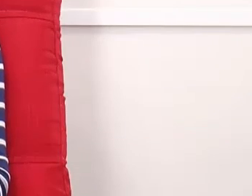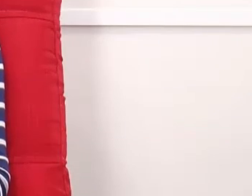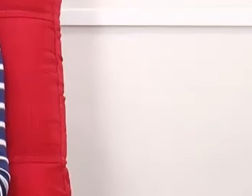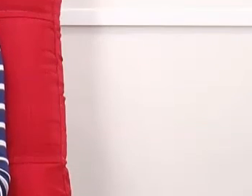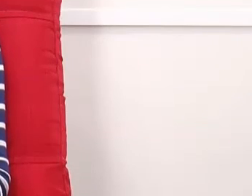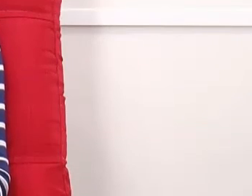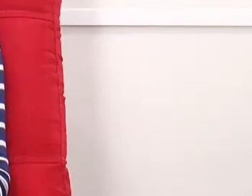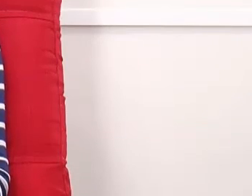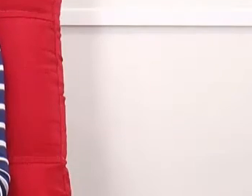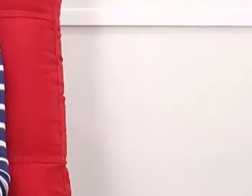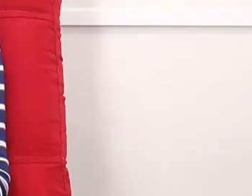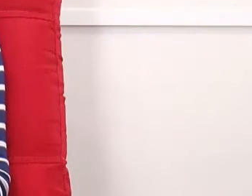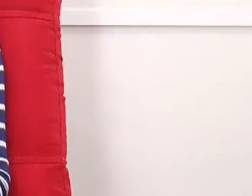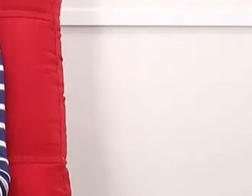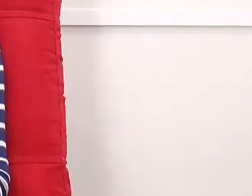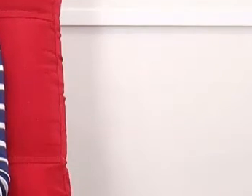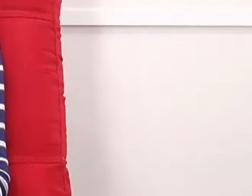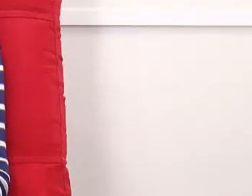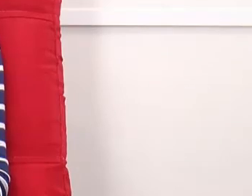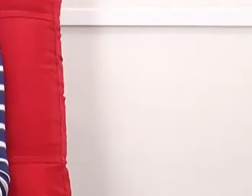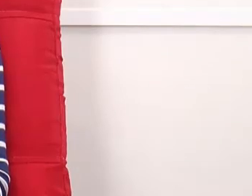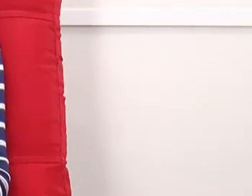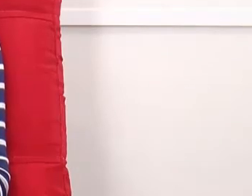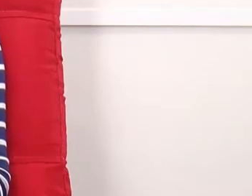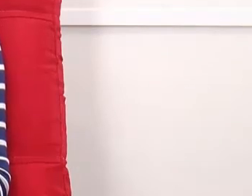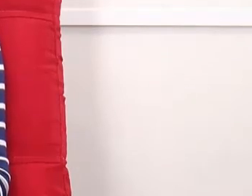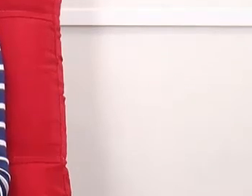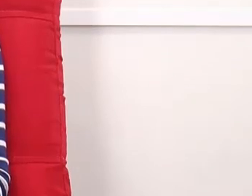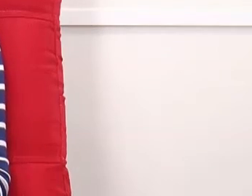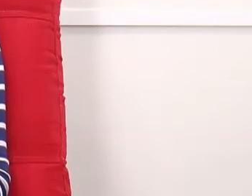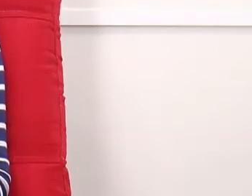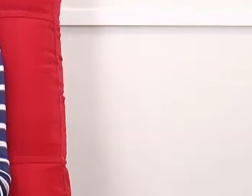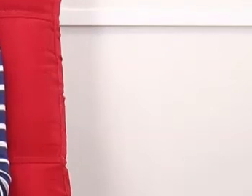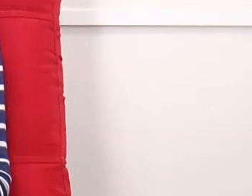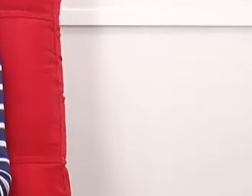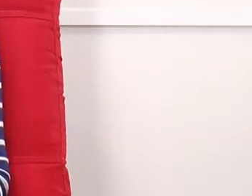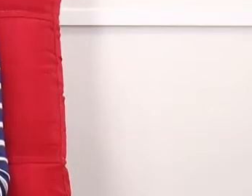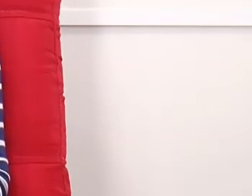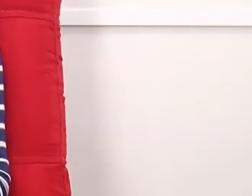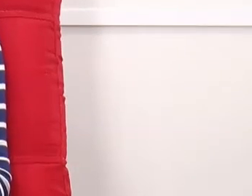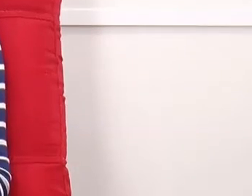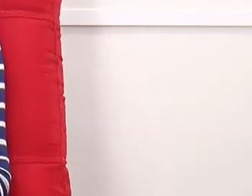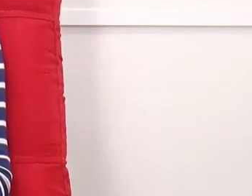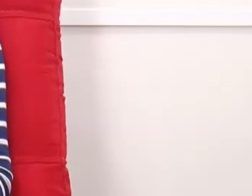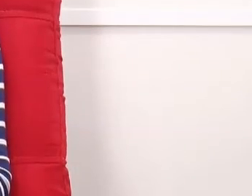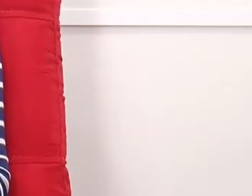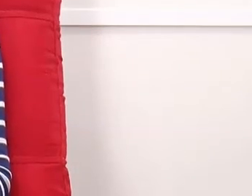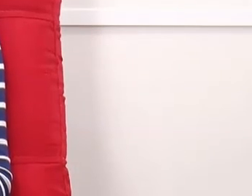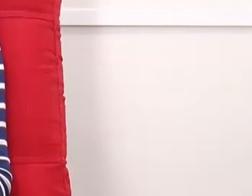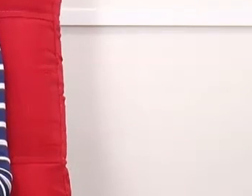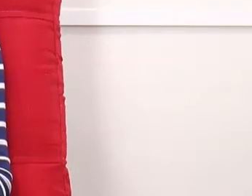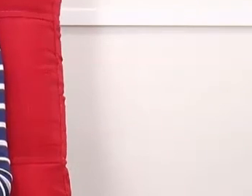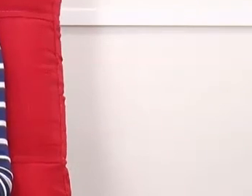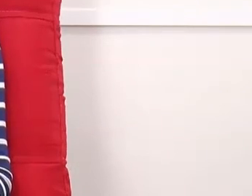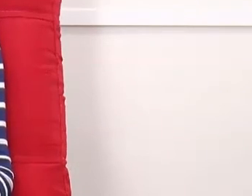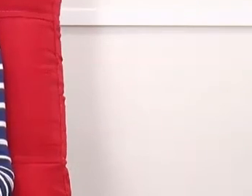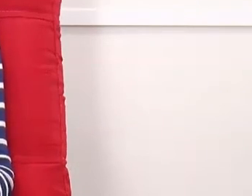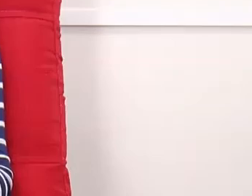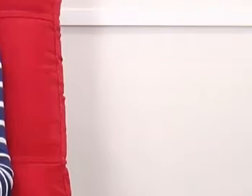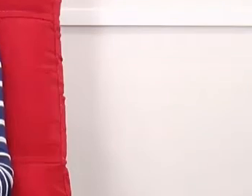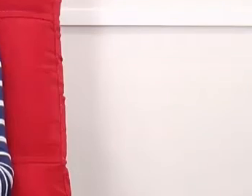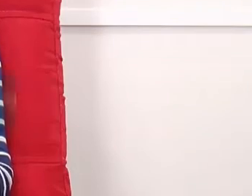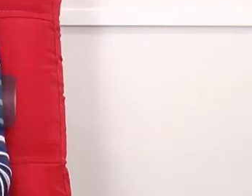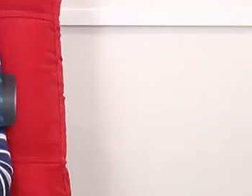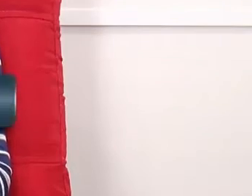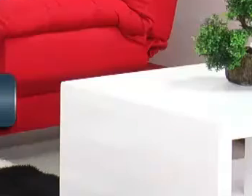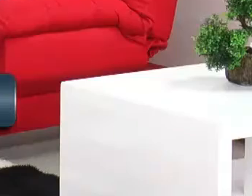y seguramente si usted va la van a dejar muy hermosa y sobre todo especial para todas las ocasiones que desee. Continuamos